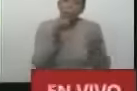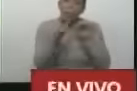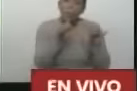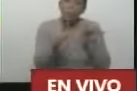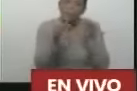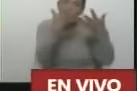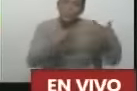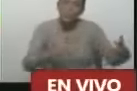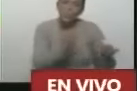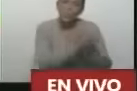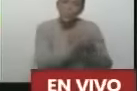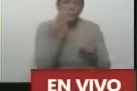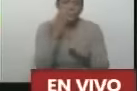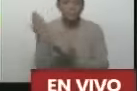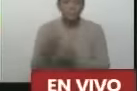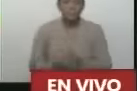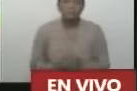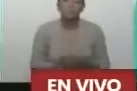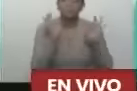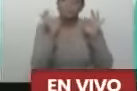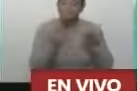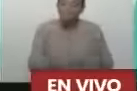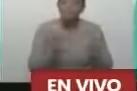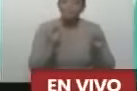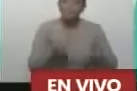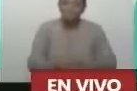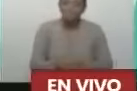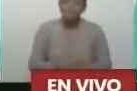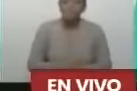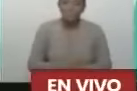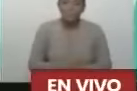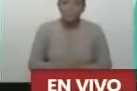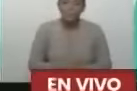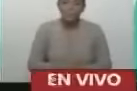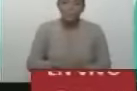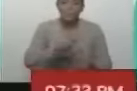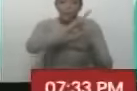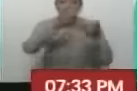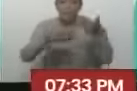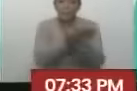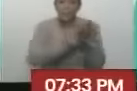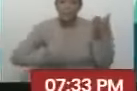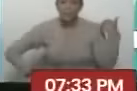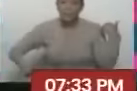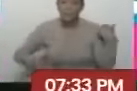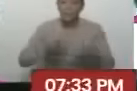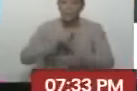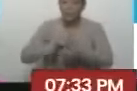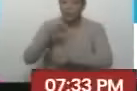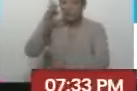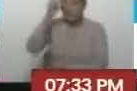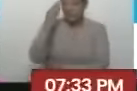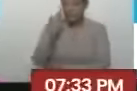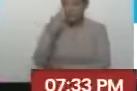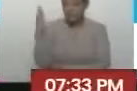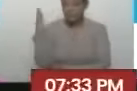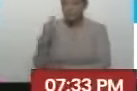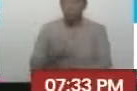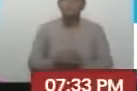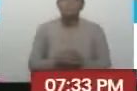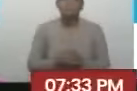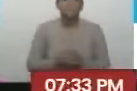publicado en las redes sociales correcto hoy la vicepresidenta ejecutiva doctora delsi